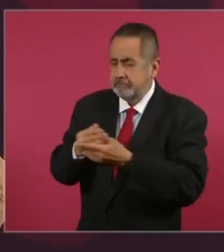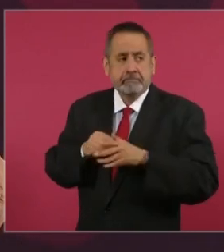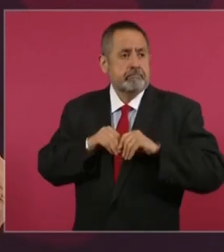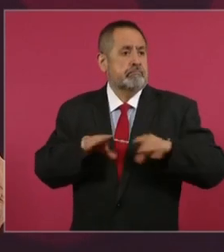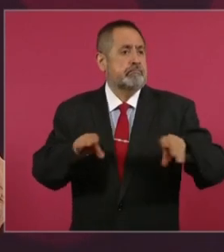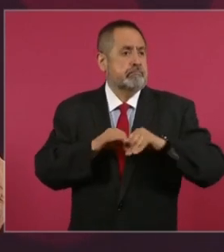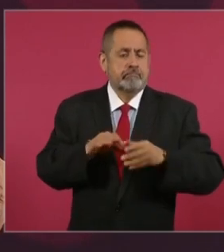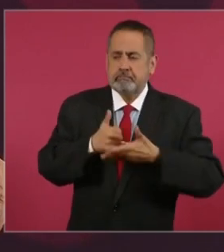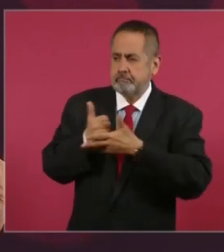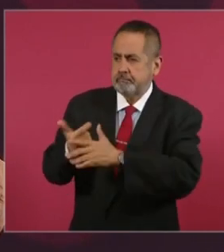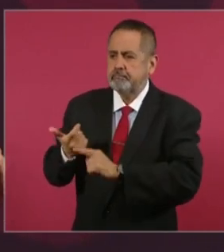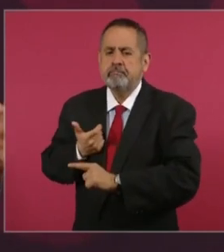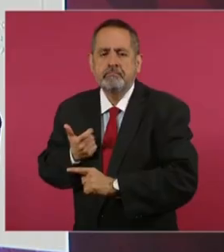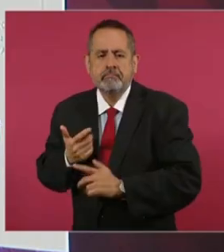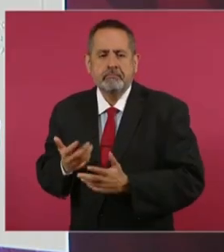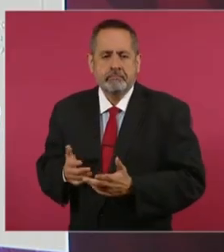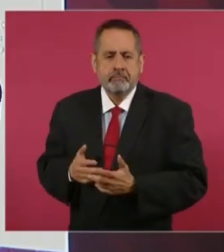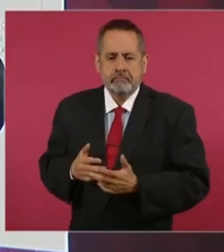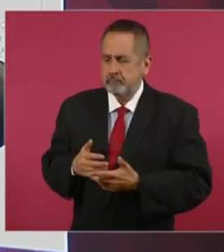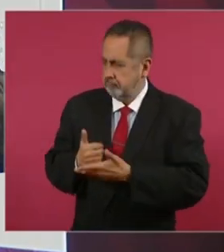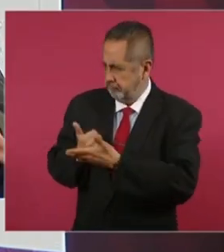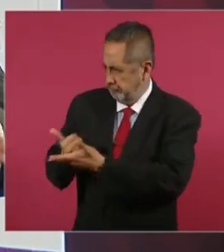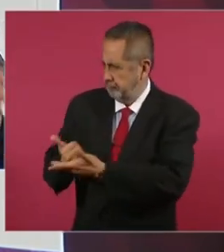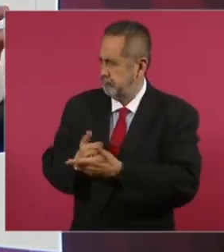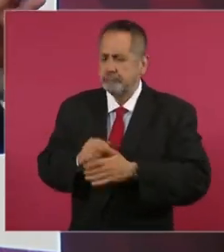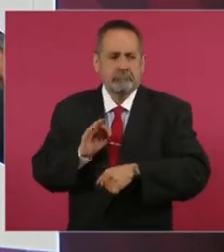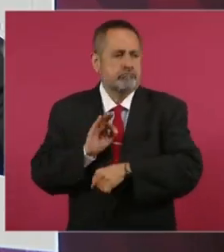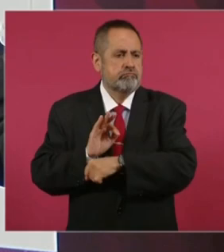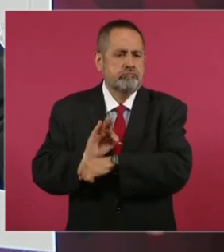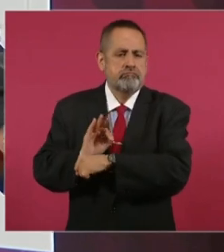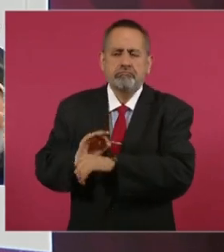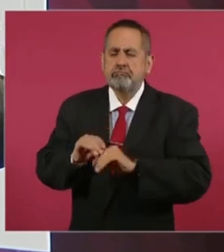yo te atiendo y todo.